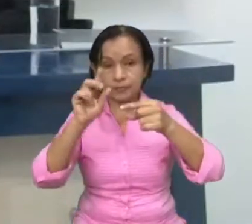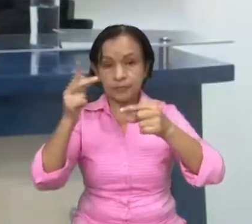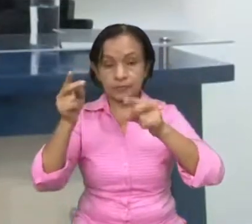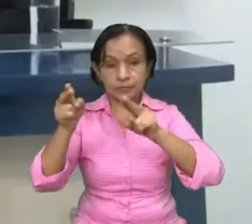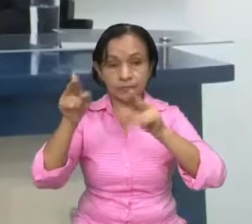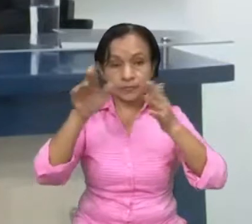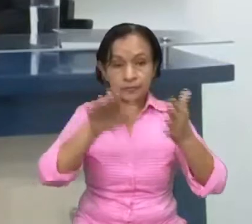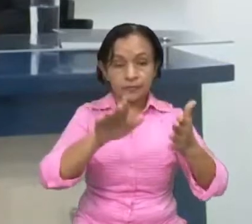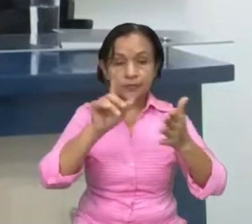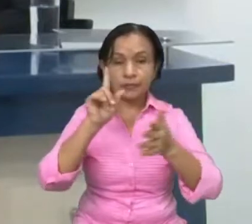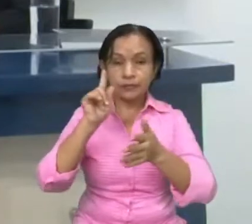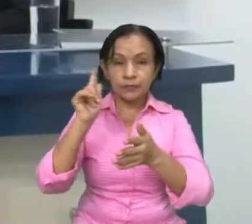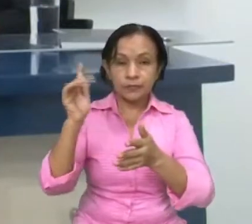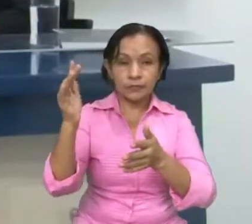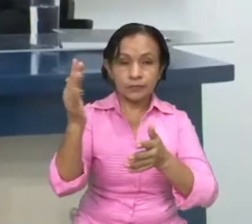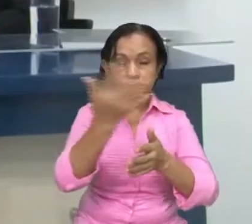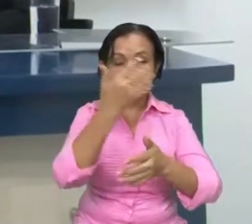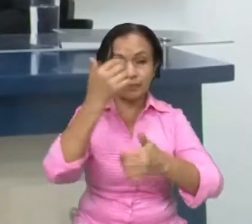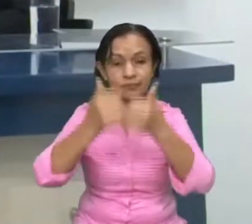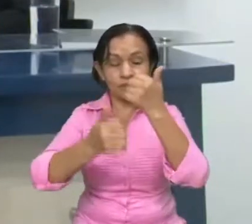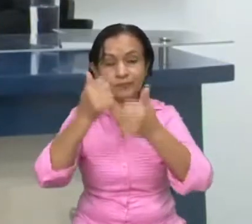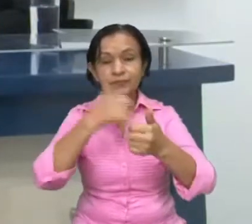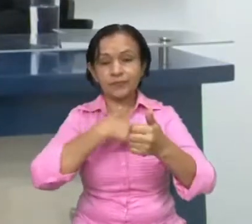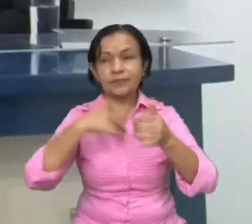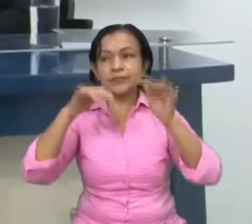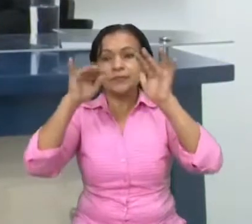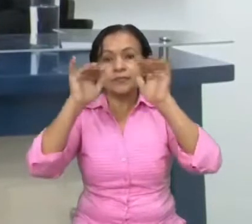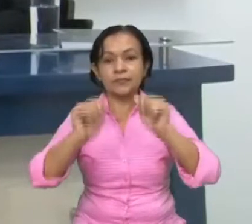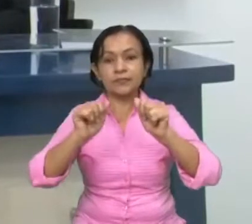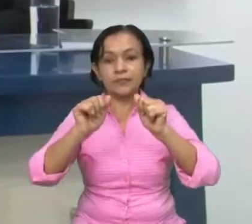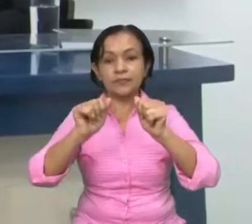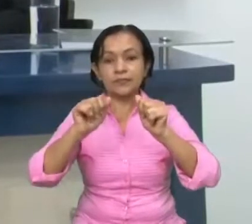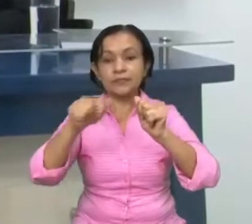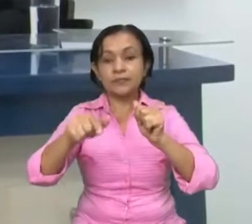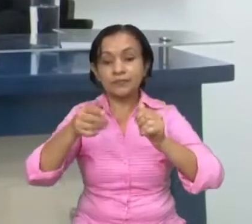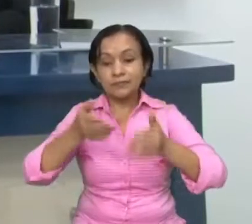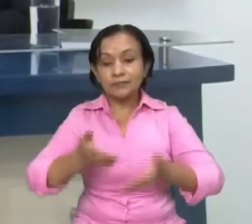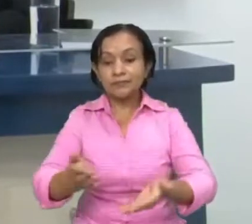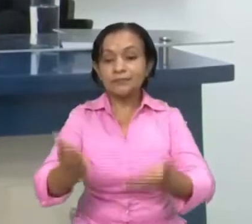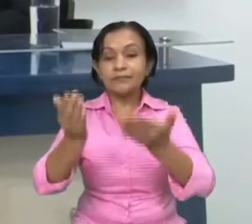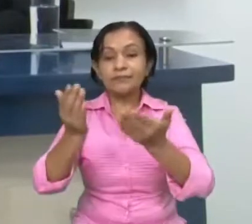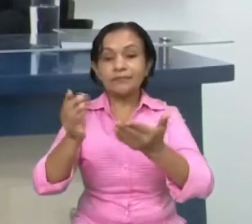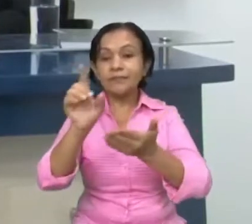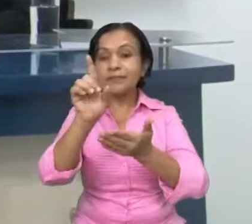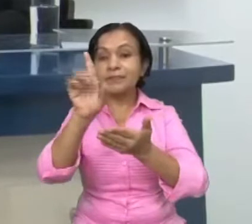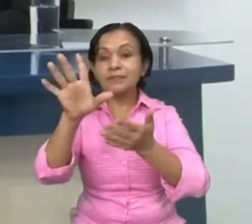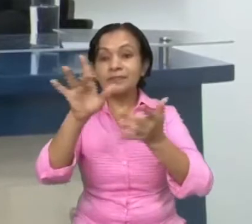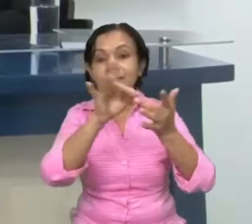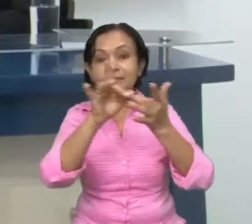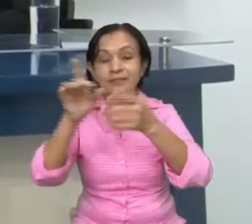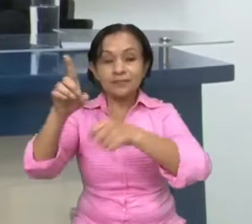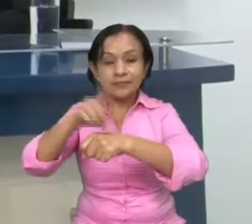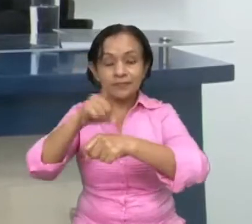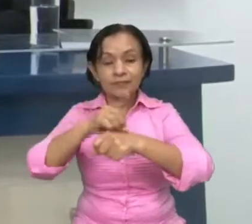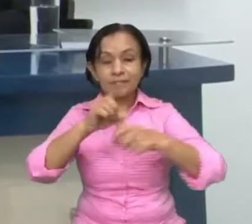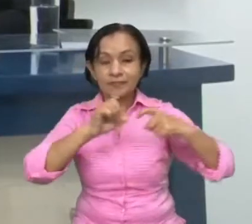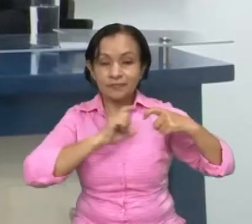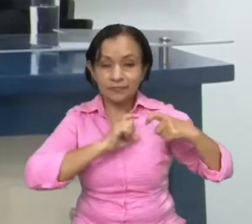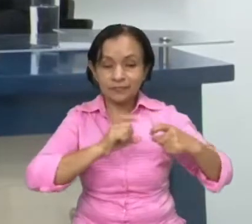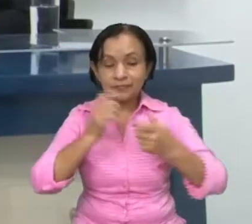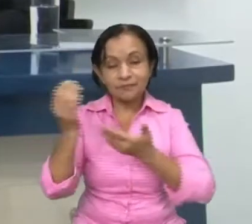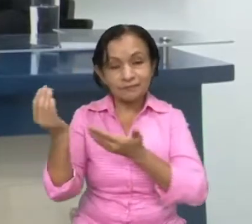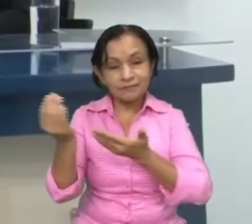18 de noviembre y todo el equipo multidisciplinario estaba listo en el quirófano al momento del nacimiento. 15 subespecialistas,